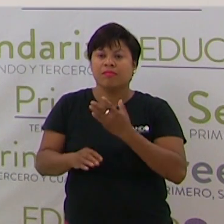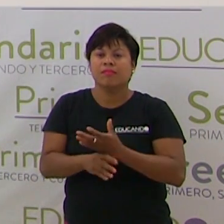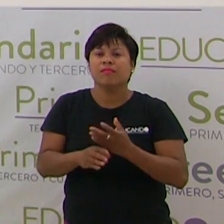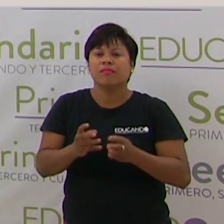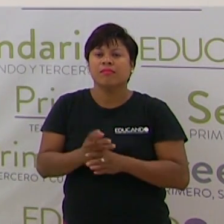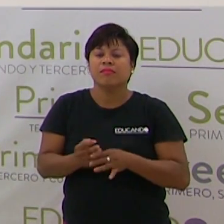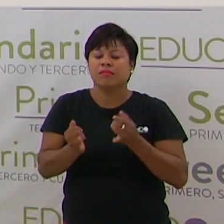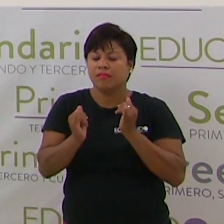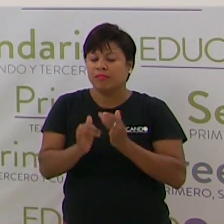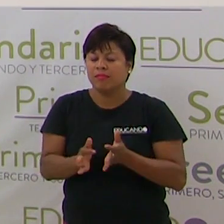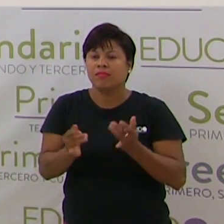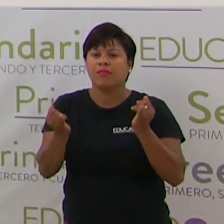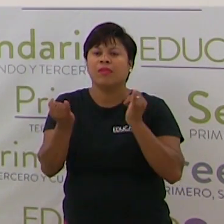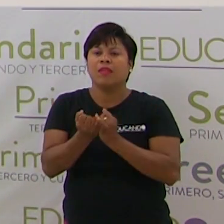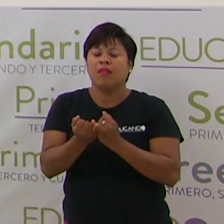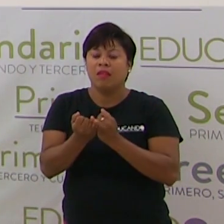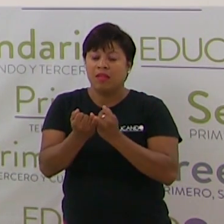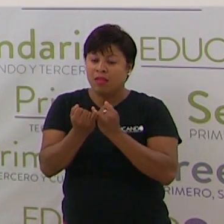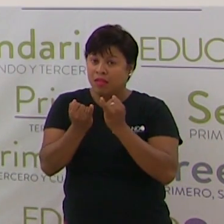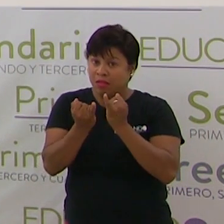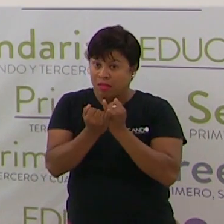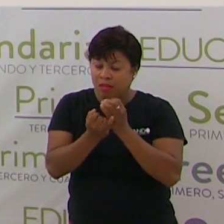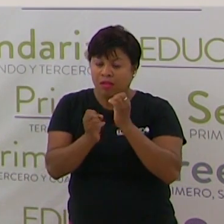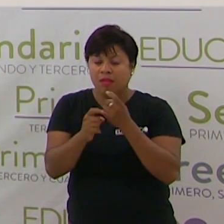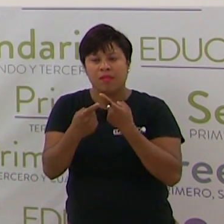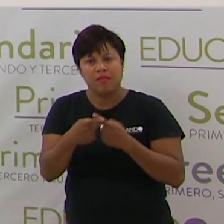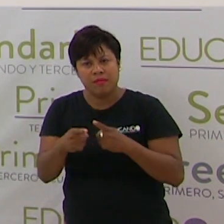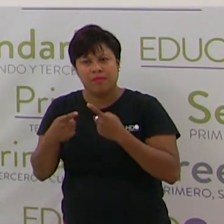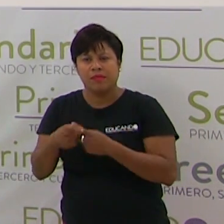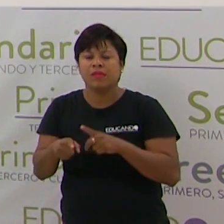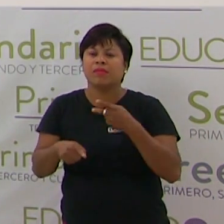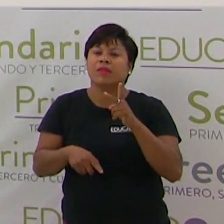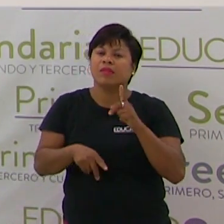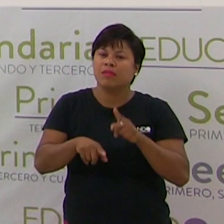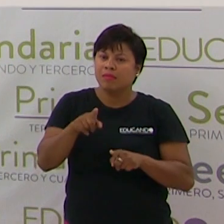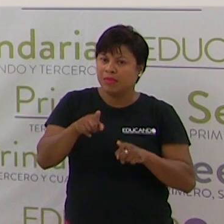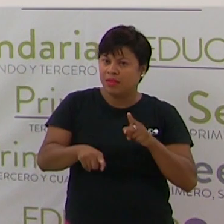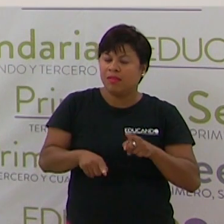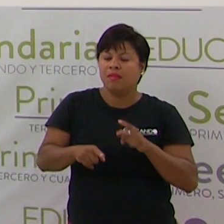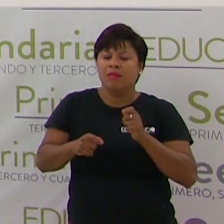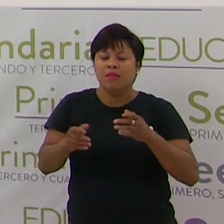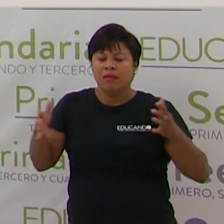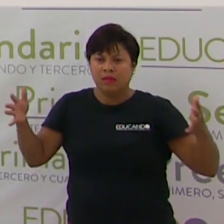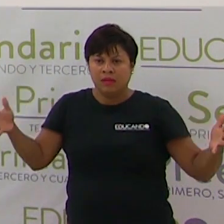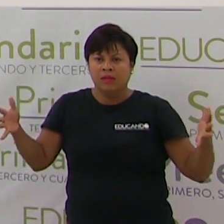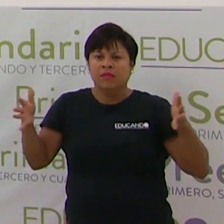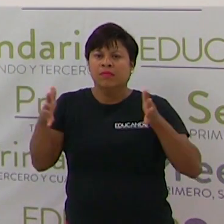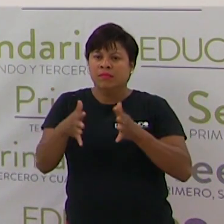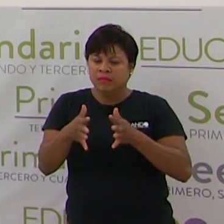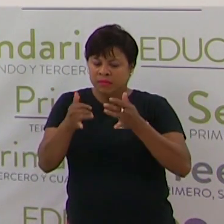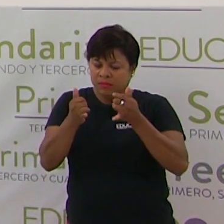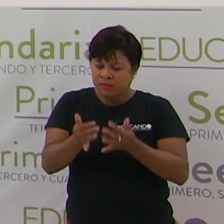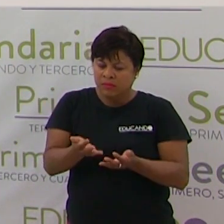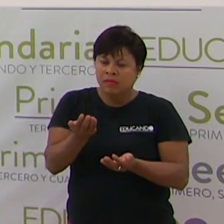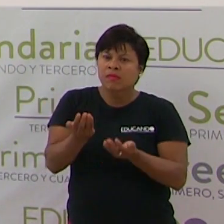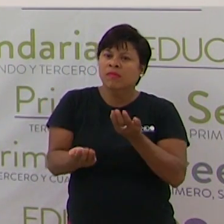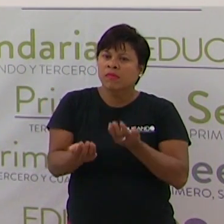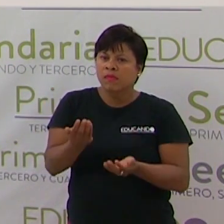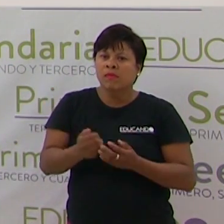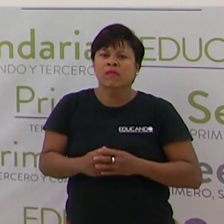tienen pesos diferentes, pero que también eso va de acorde a qué? Al tamaño y al material del cual